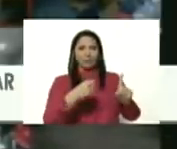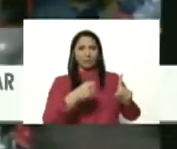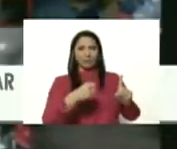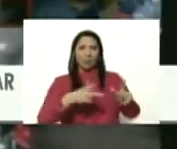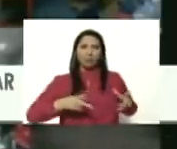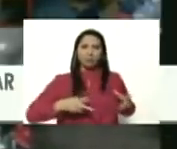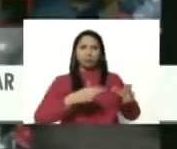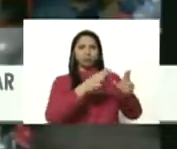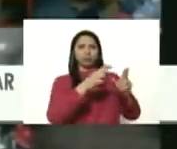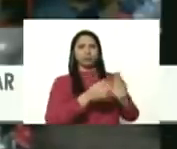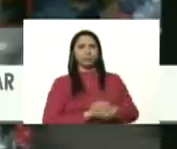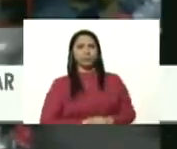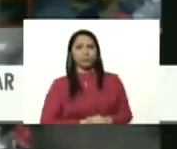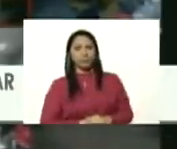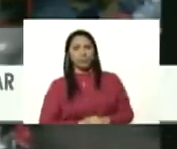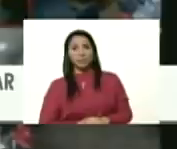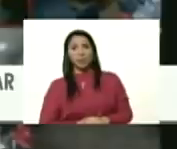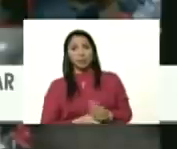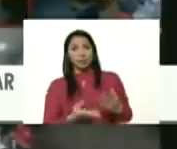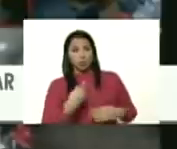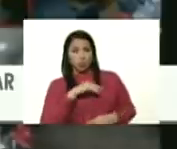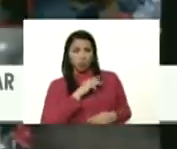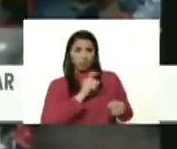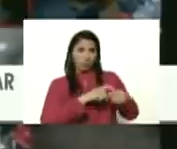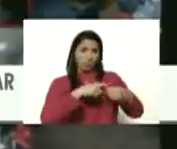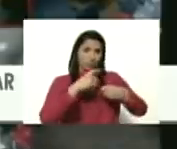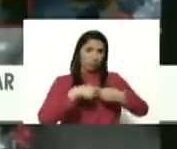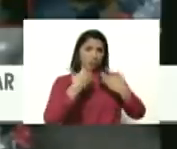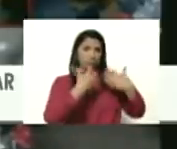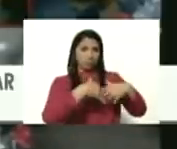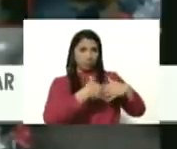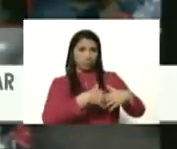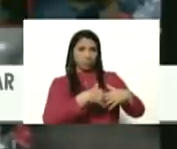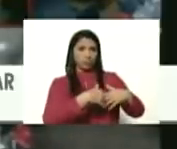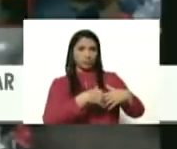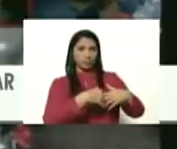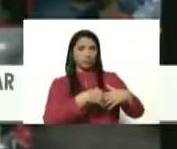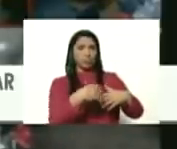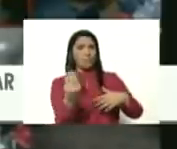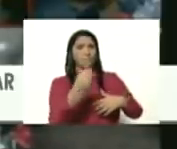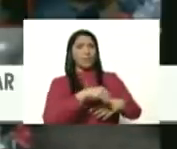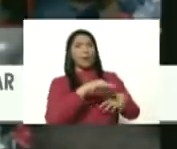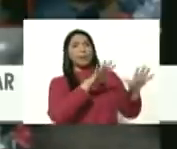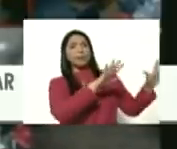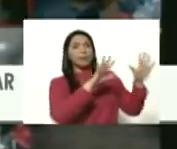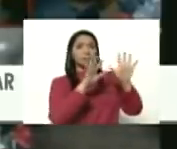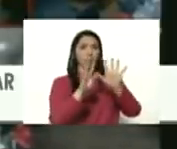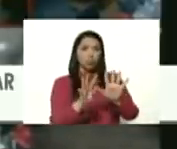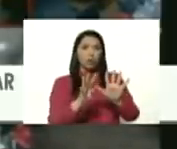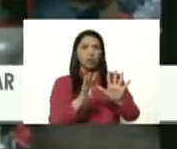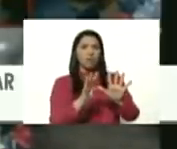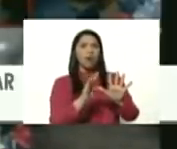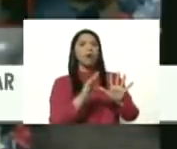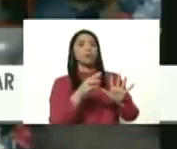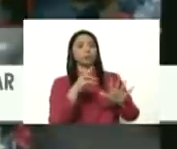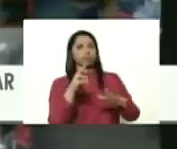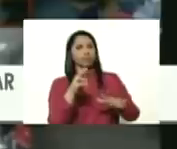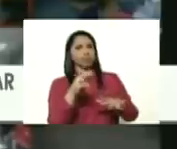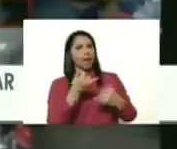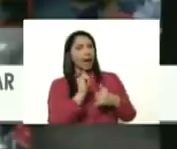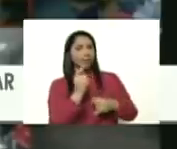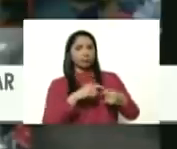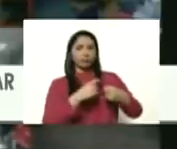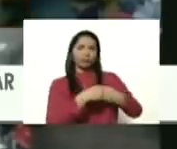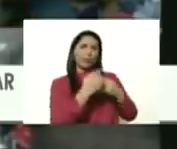venido incorporando fábricas, sector aluminio, ya en Benalón ha incorporado un poco más de 19 celdas, las briqueteras se encuentran a su